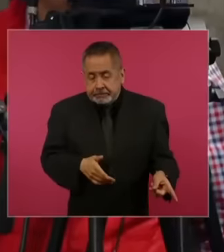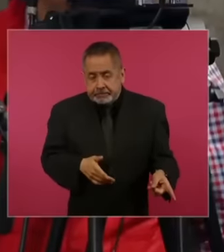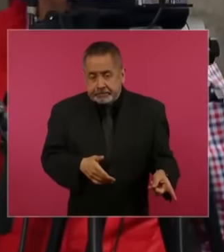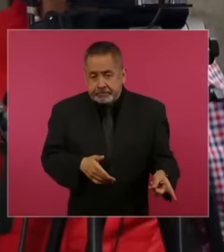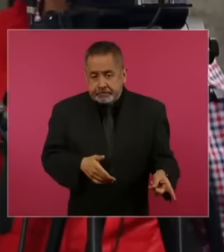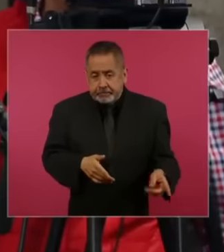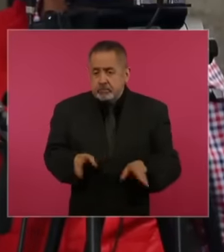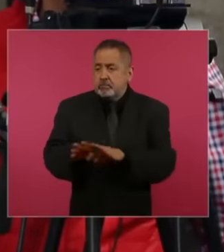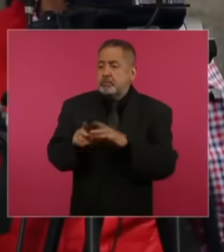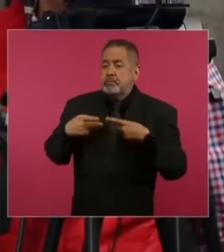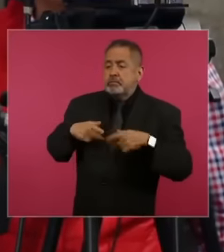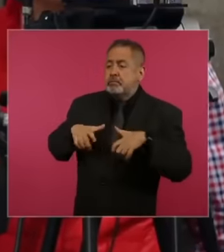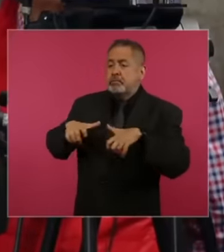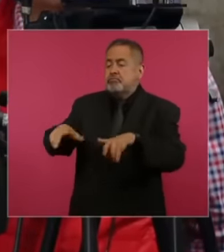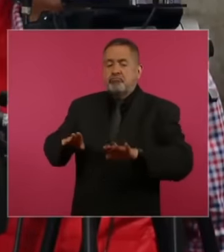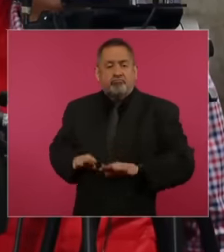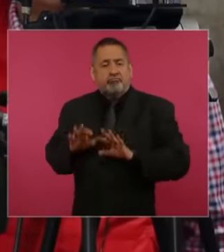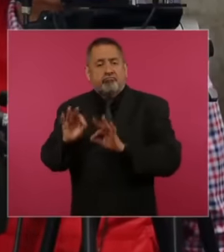el bienestar del pueblo.